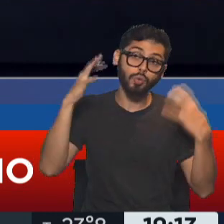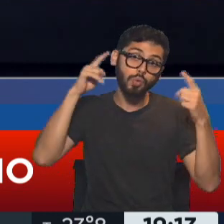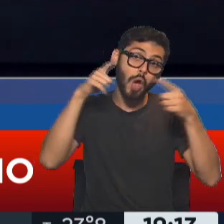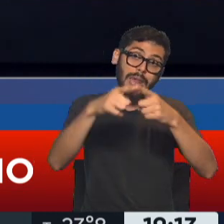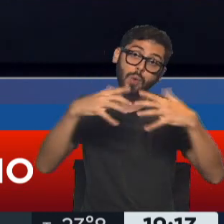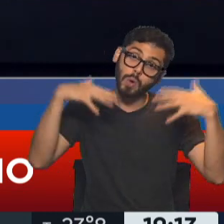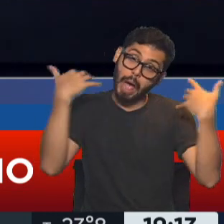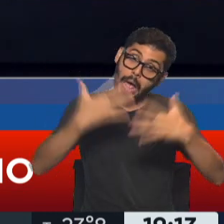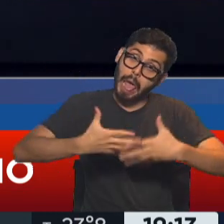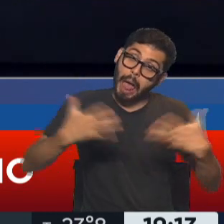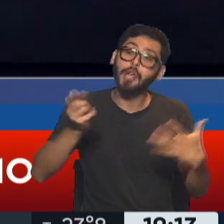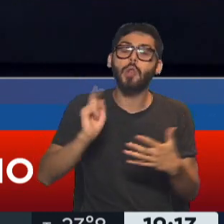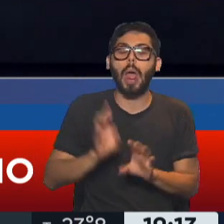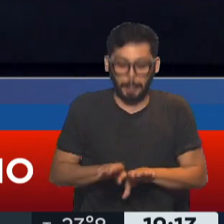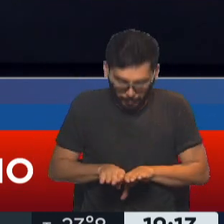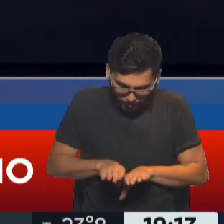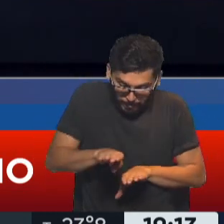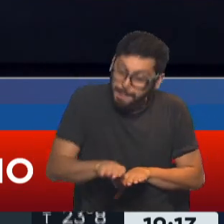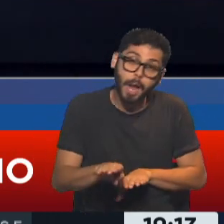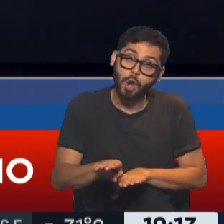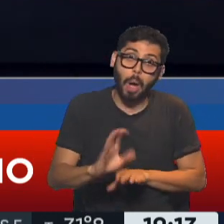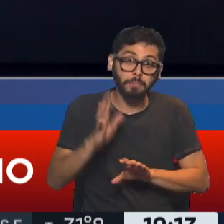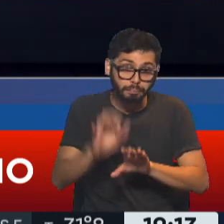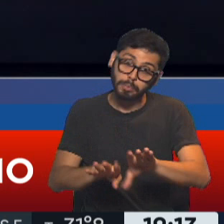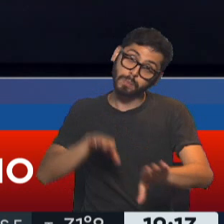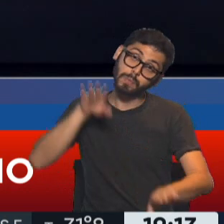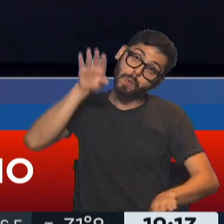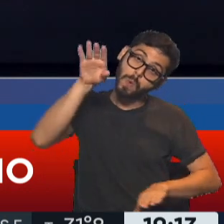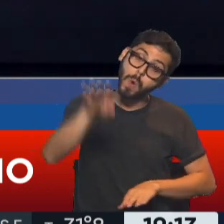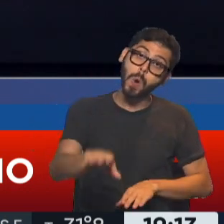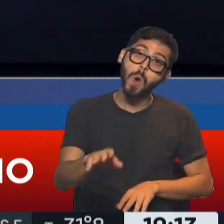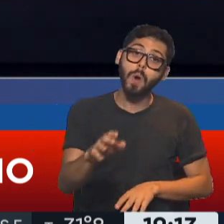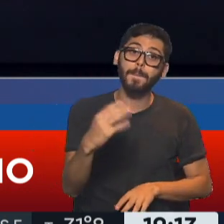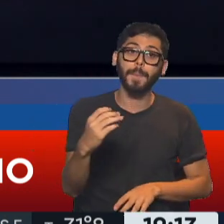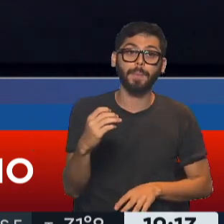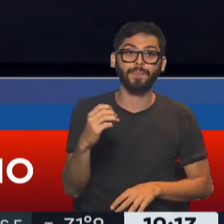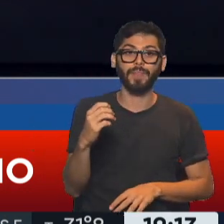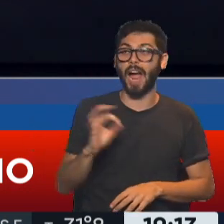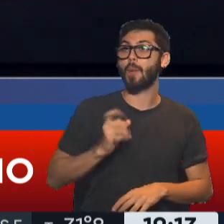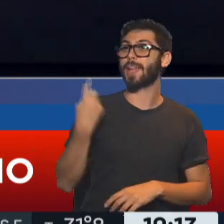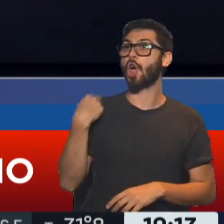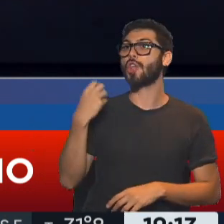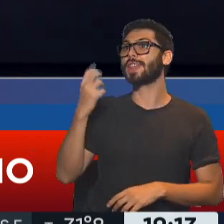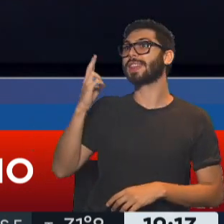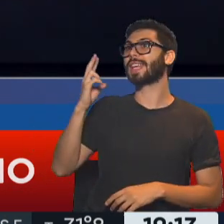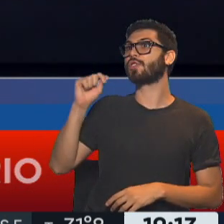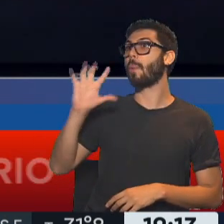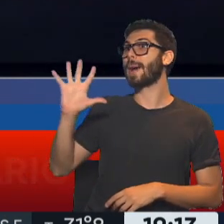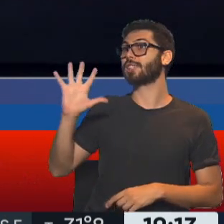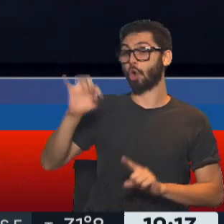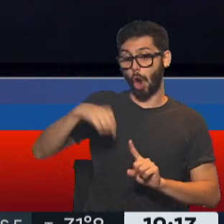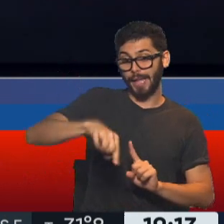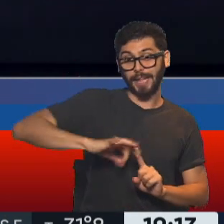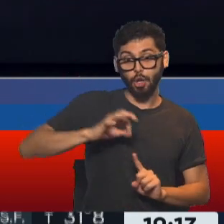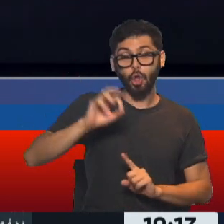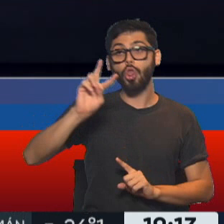un escalón chiquito el que se pretende recorrer, porque 3,5 fue el año pasado, 2,5 este año, bueno, es un punto.